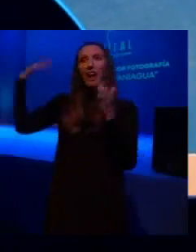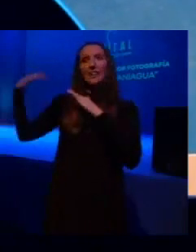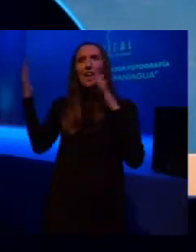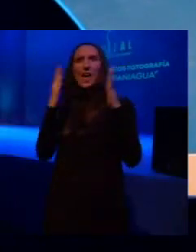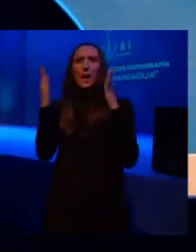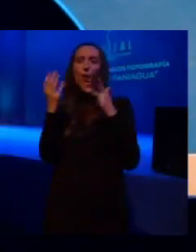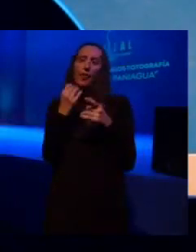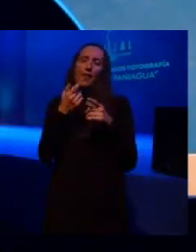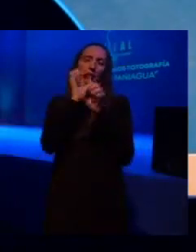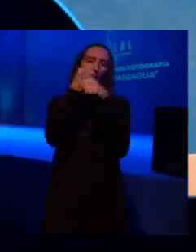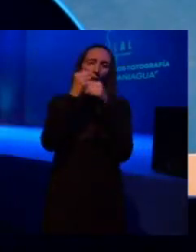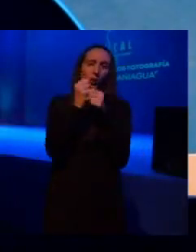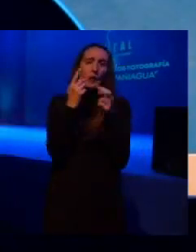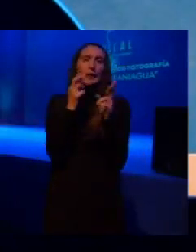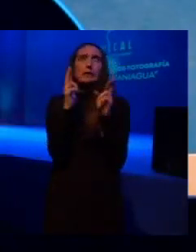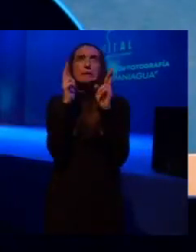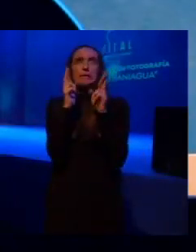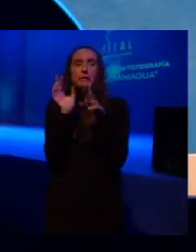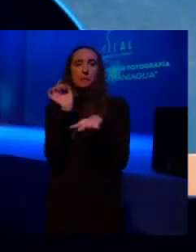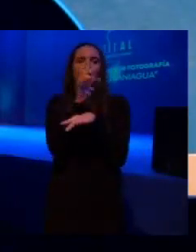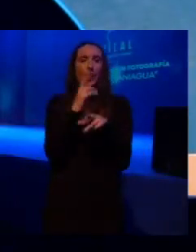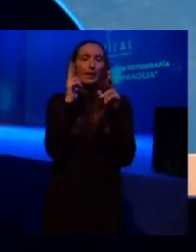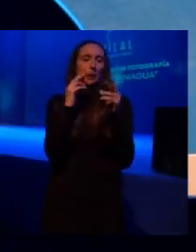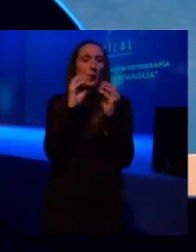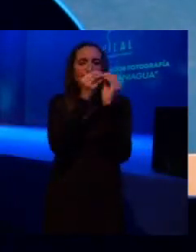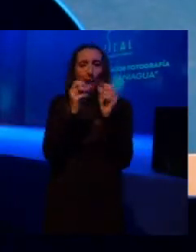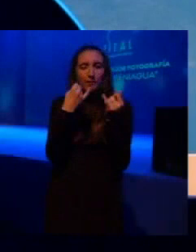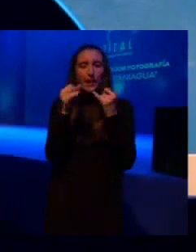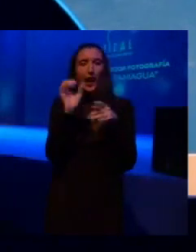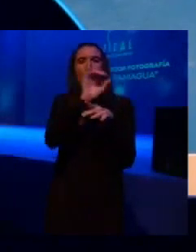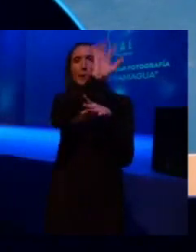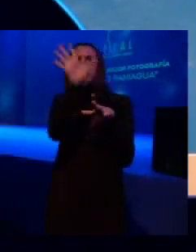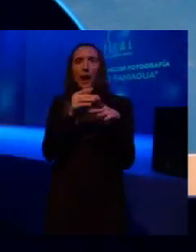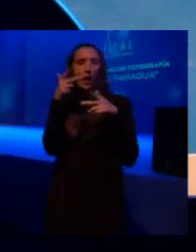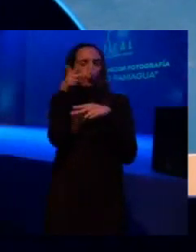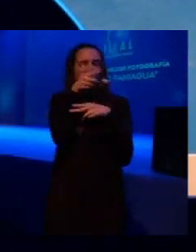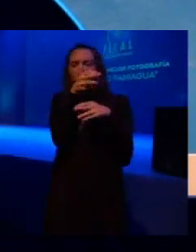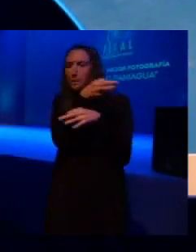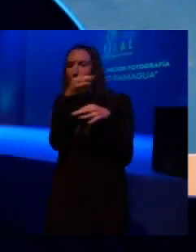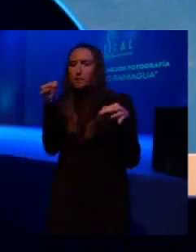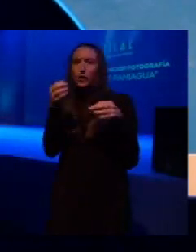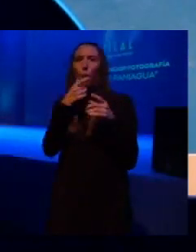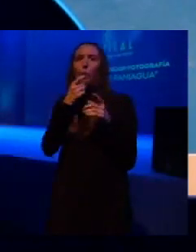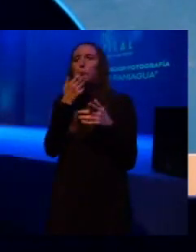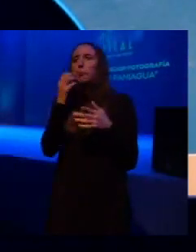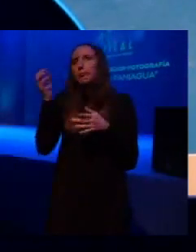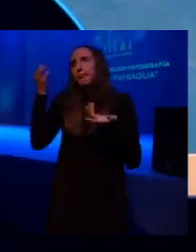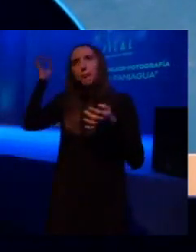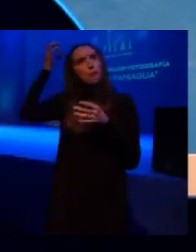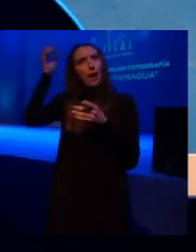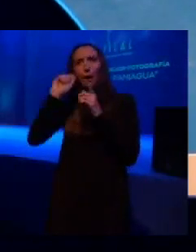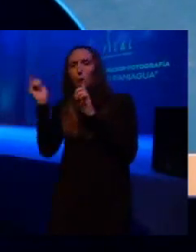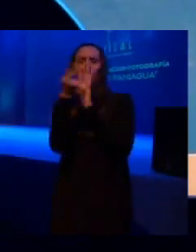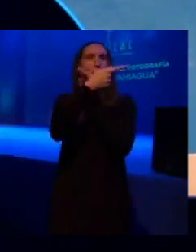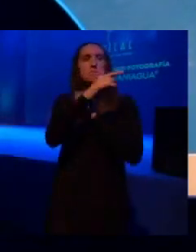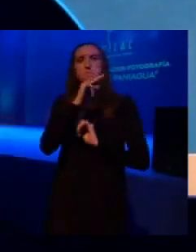el material al laboratorio y rezar para que todo hubiera ido bien, las imágenes estuvieran enfocadas y no se hubiera colado un pelo en la cámara